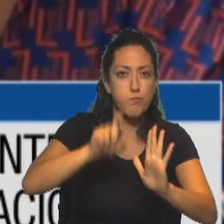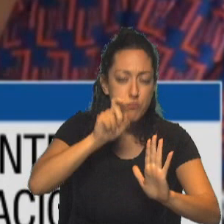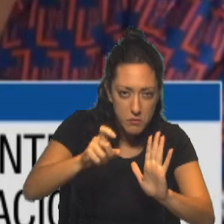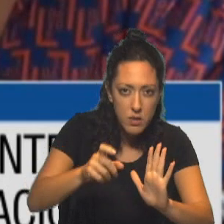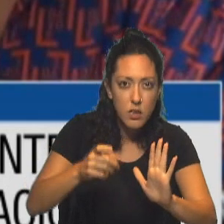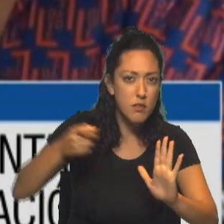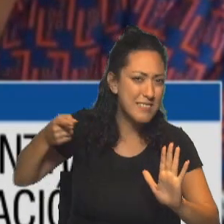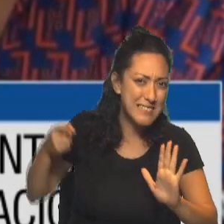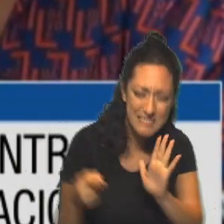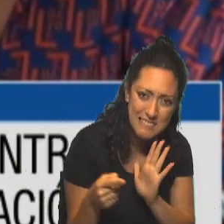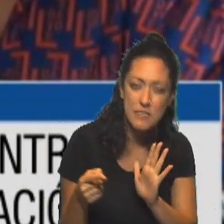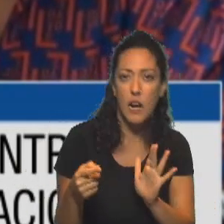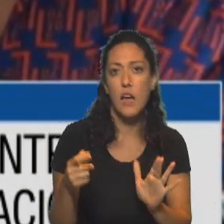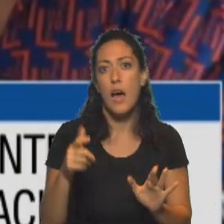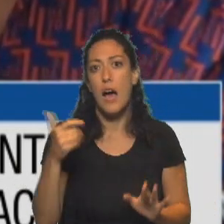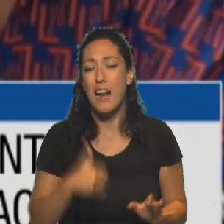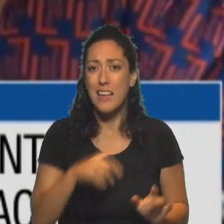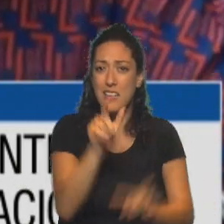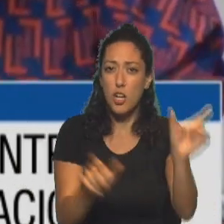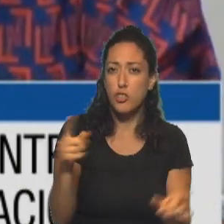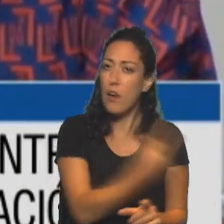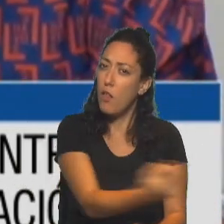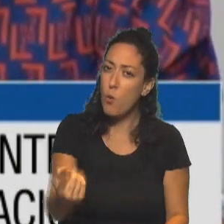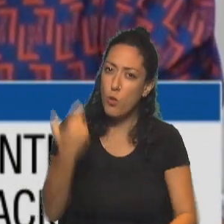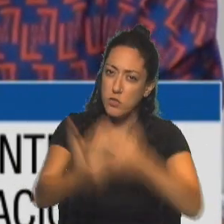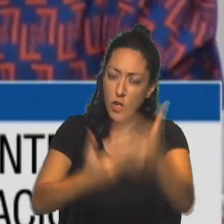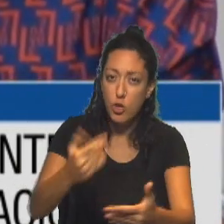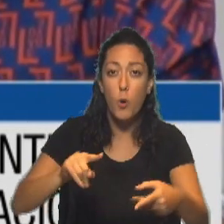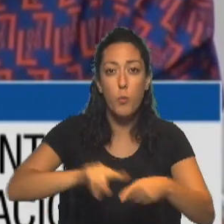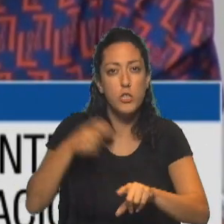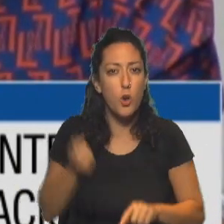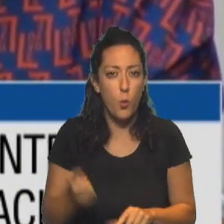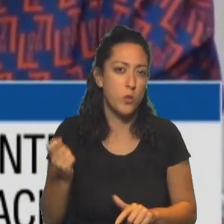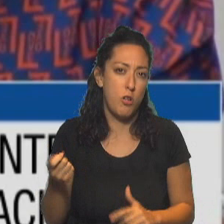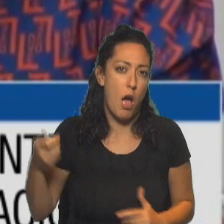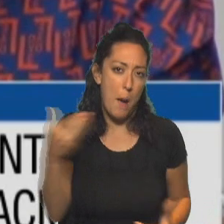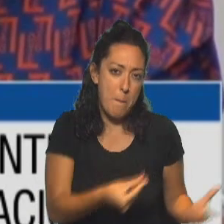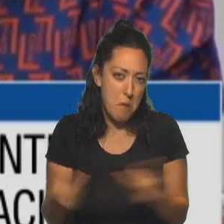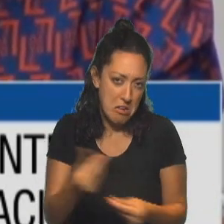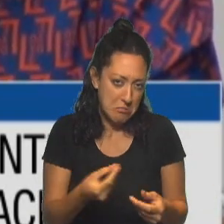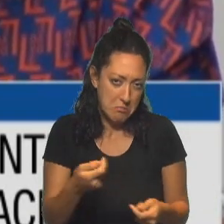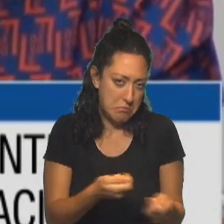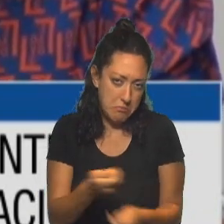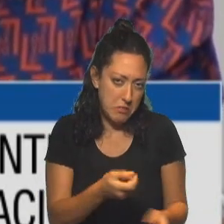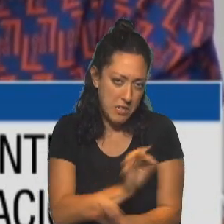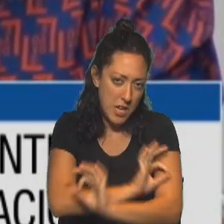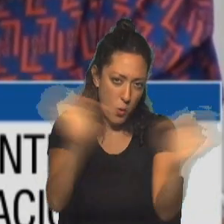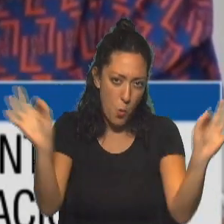nos podamos desarrollar. Creo que lamentablemente este juicio político no contribuye en nada a eso. ¿Cómo puedo